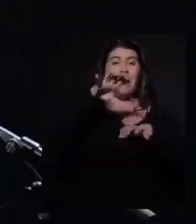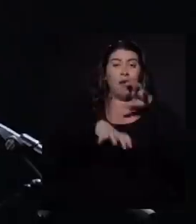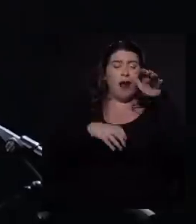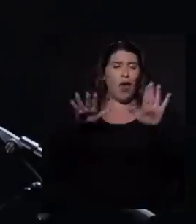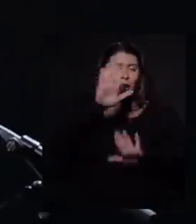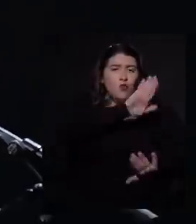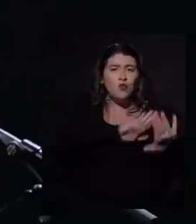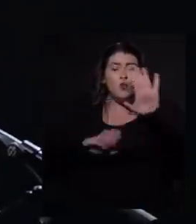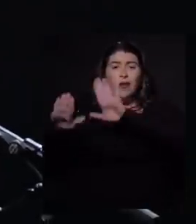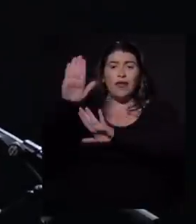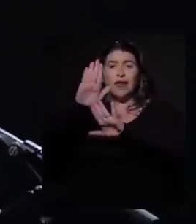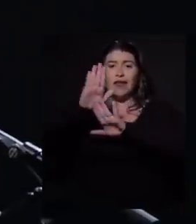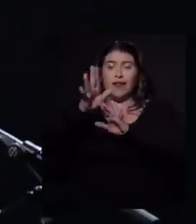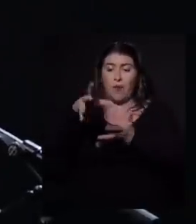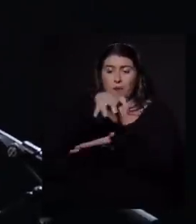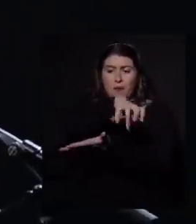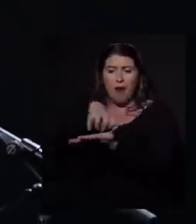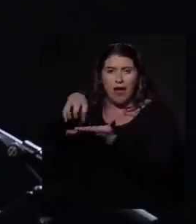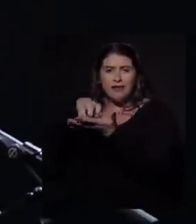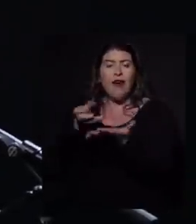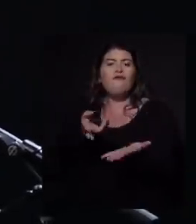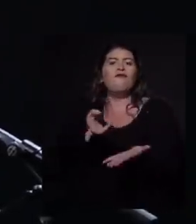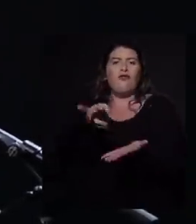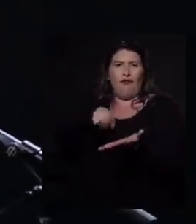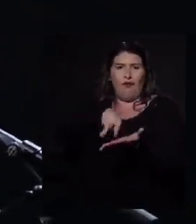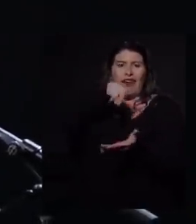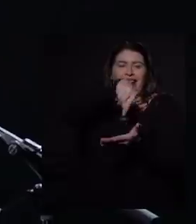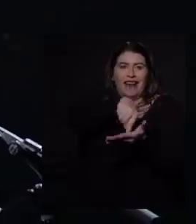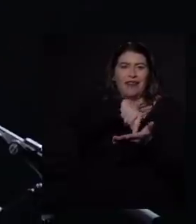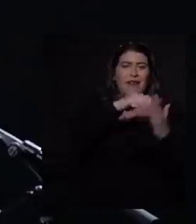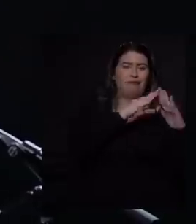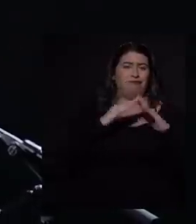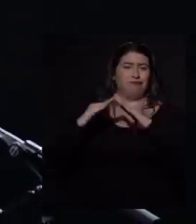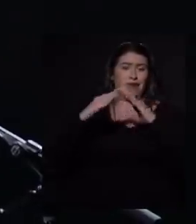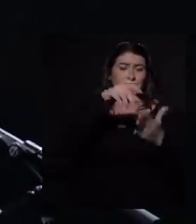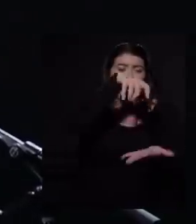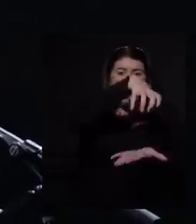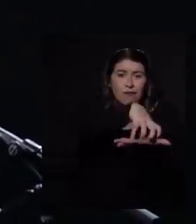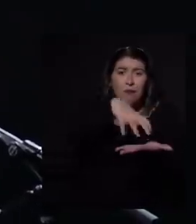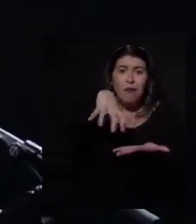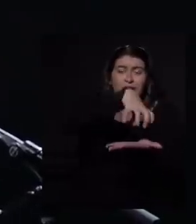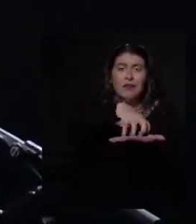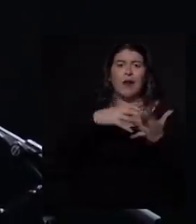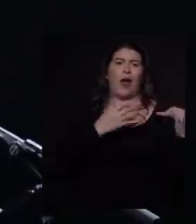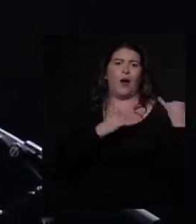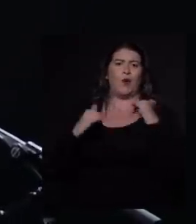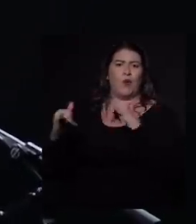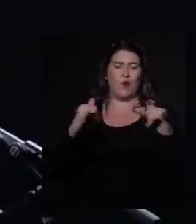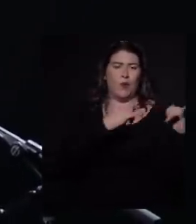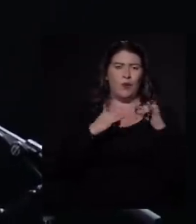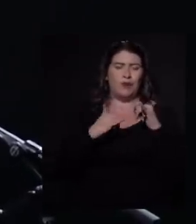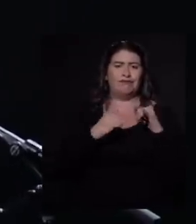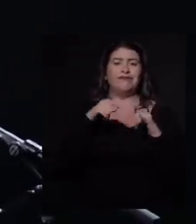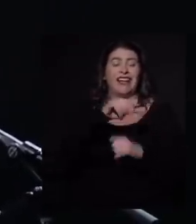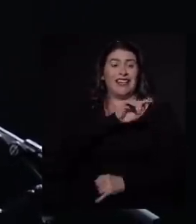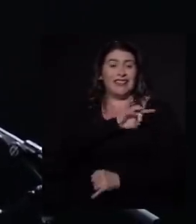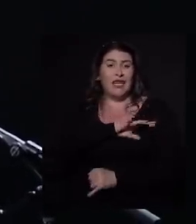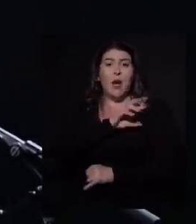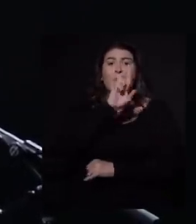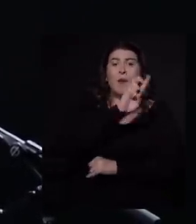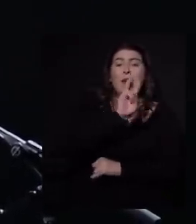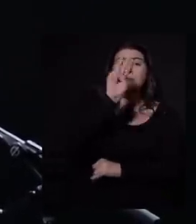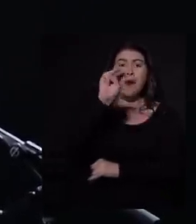de Chile. Boric, de 35 años de edad, obtuvo el 55% de los